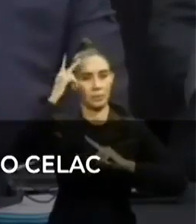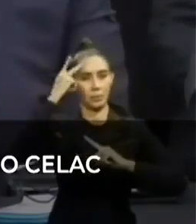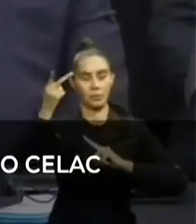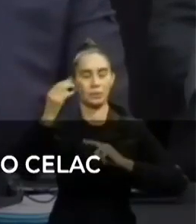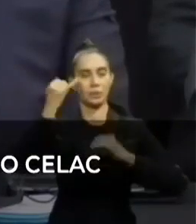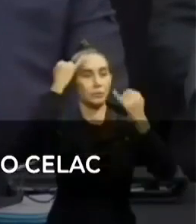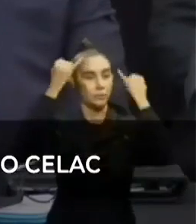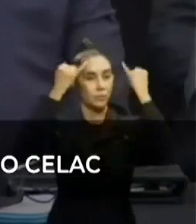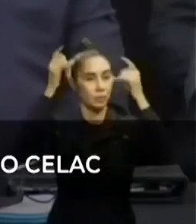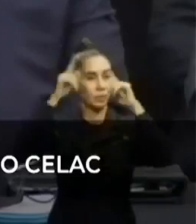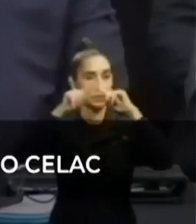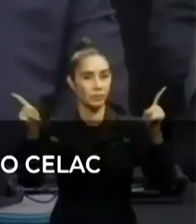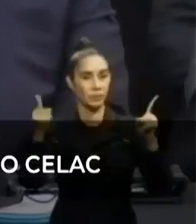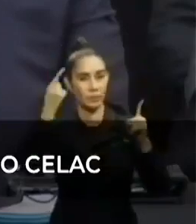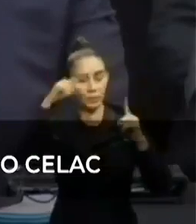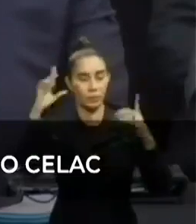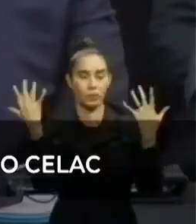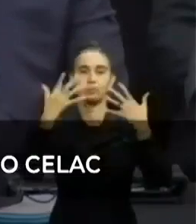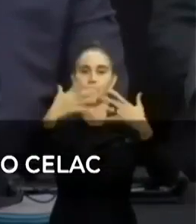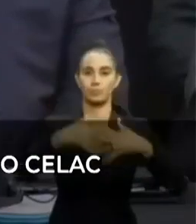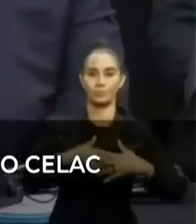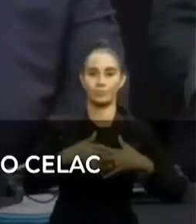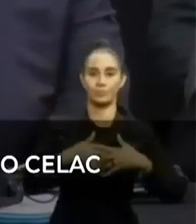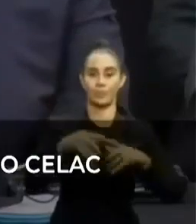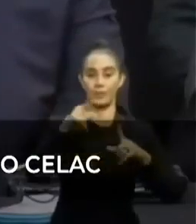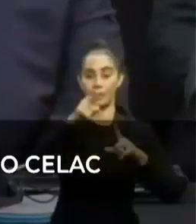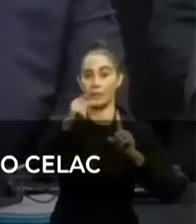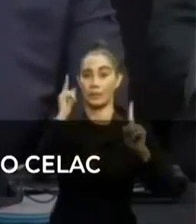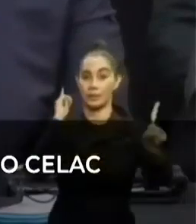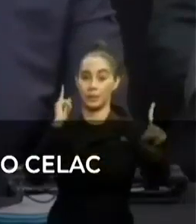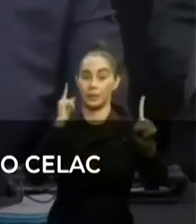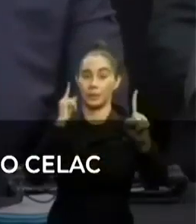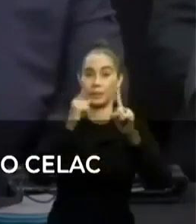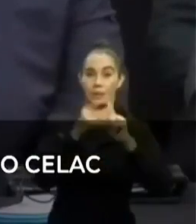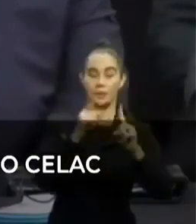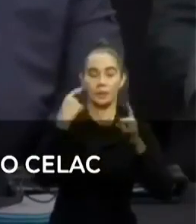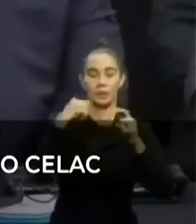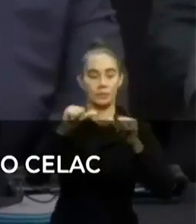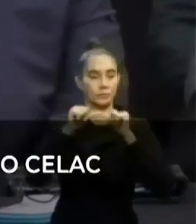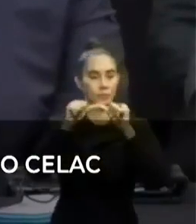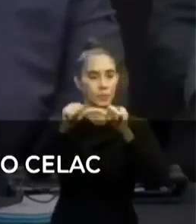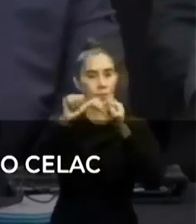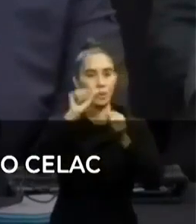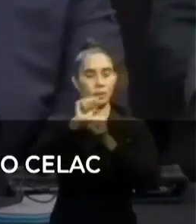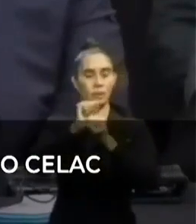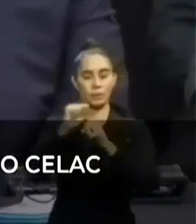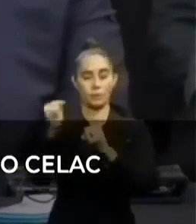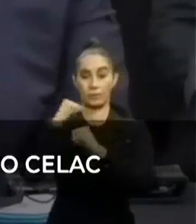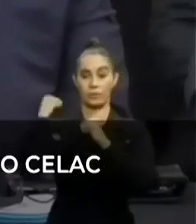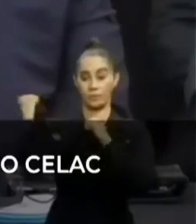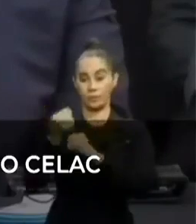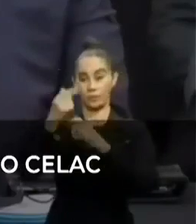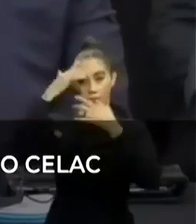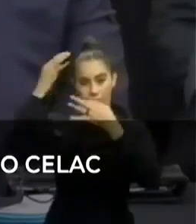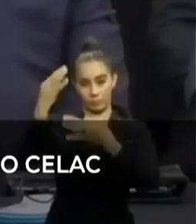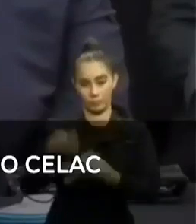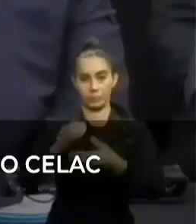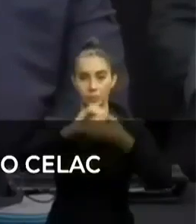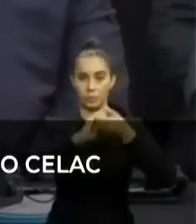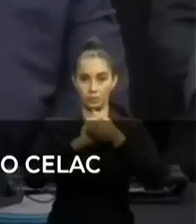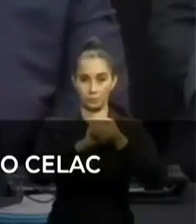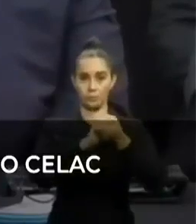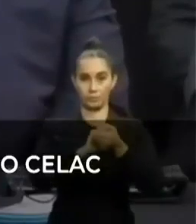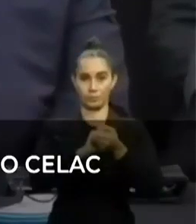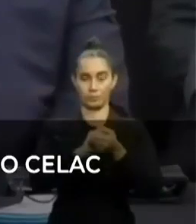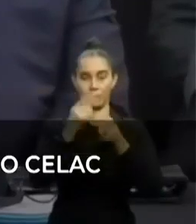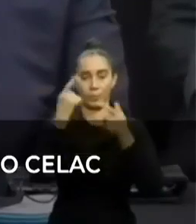ideológicas. Ante este panorama desafiante, debemos seguir trabajando con valentía y determinación y unidad para